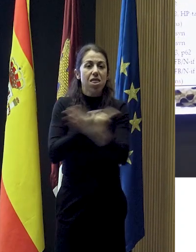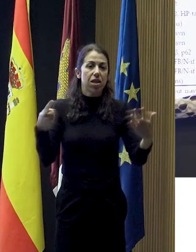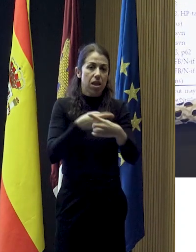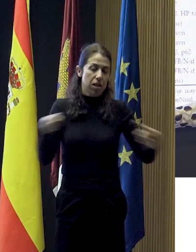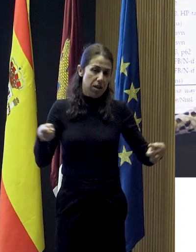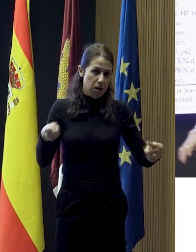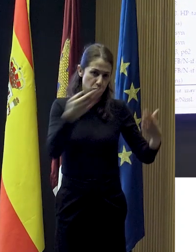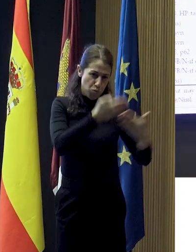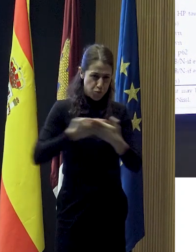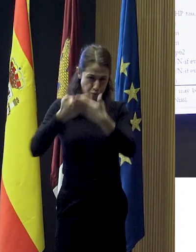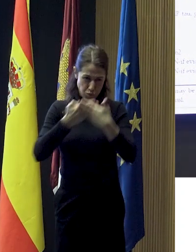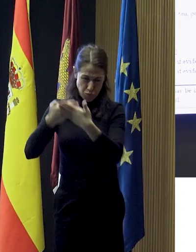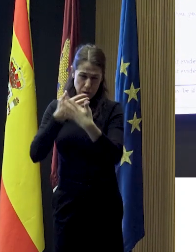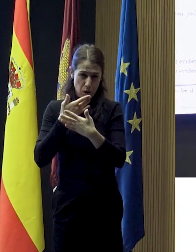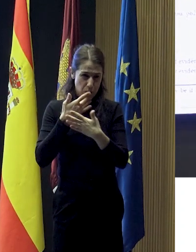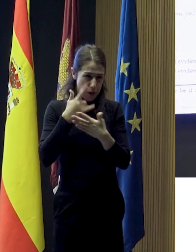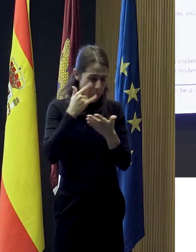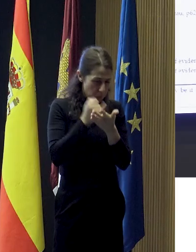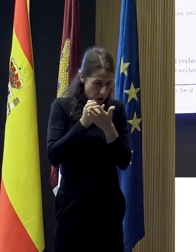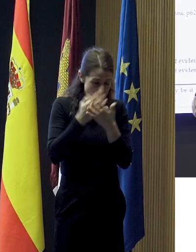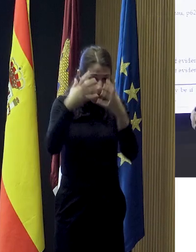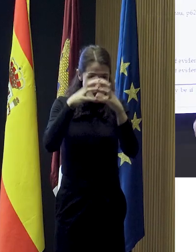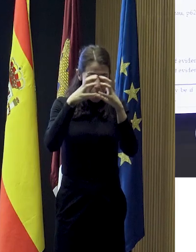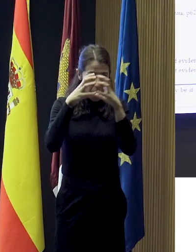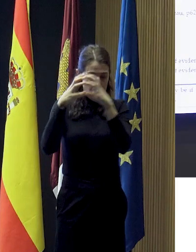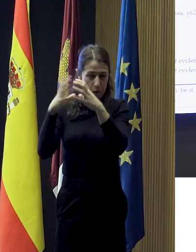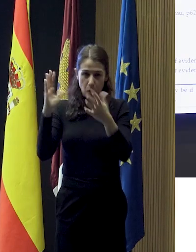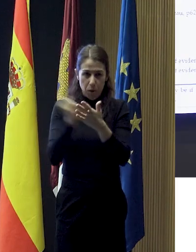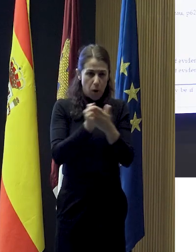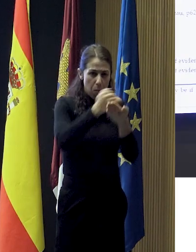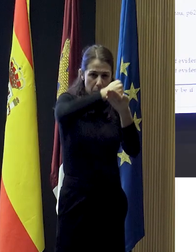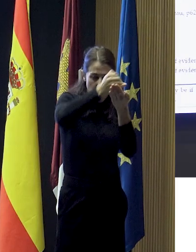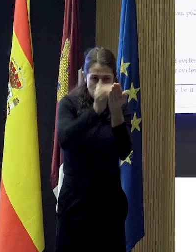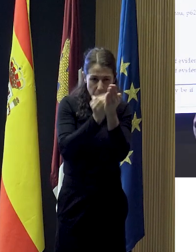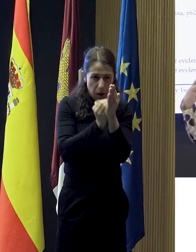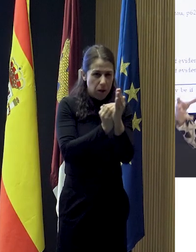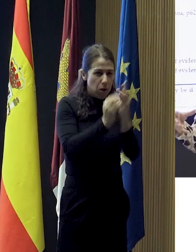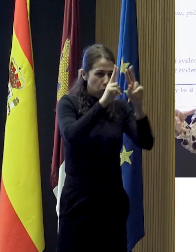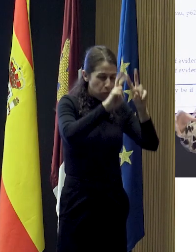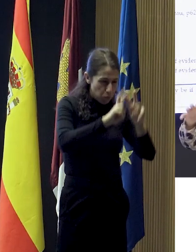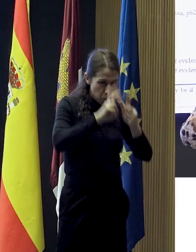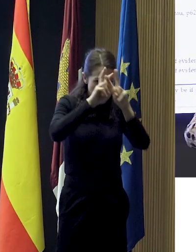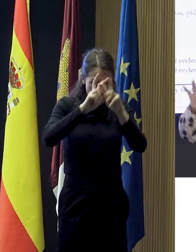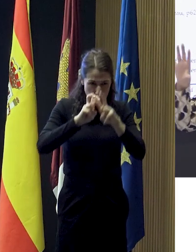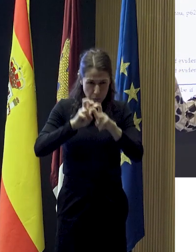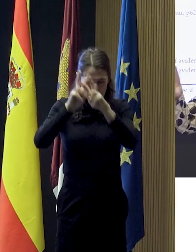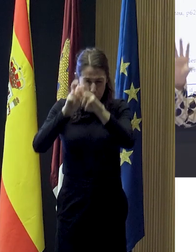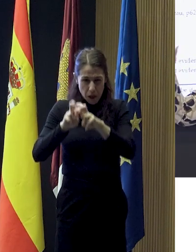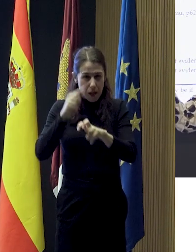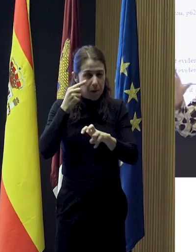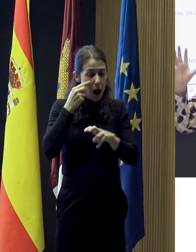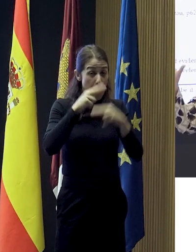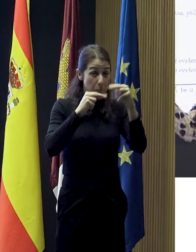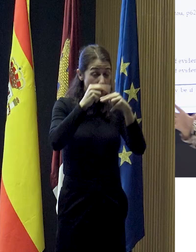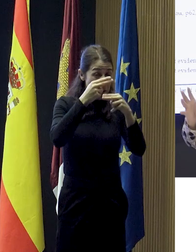aquí, ¿vale? Entonces se explora todo el cerebro, se cogen distintos trocitos de distintas regiones y se mira si hay presencia de estas u